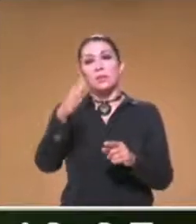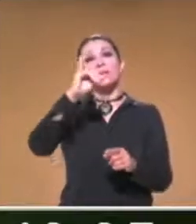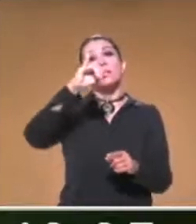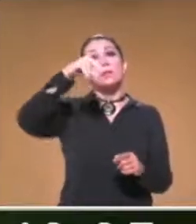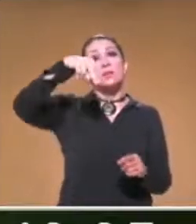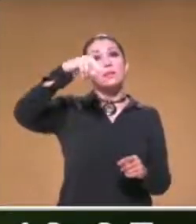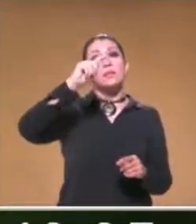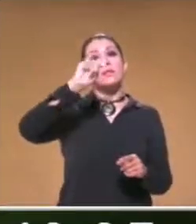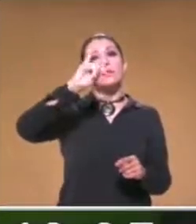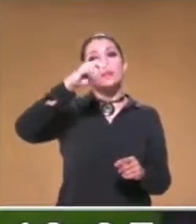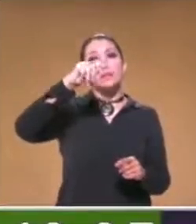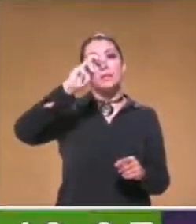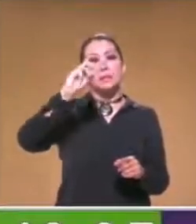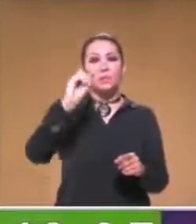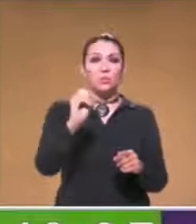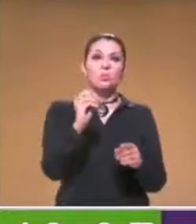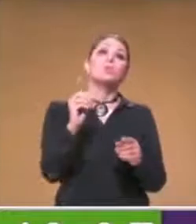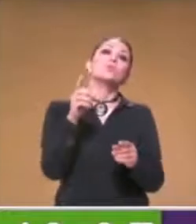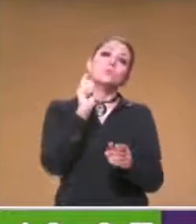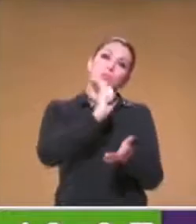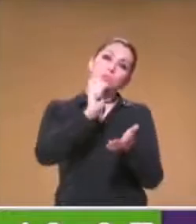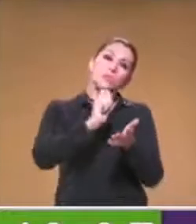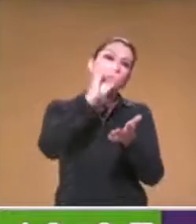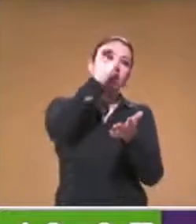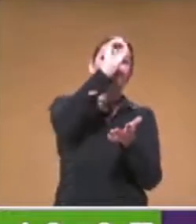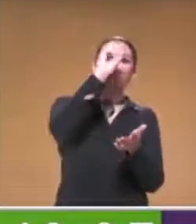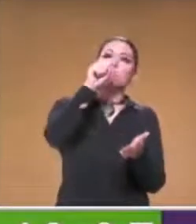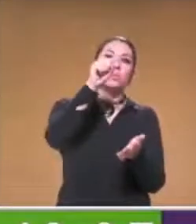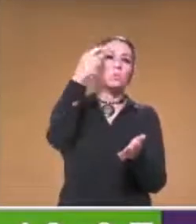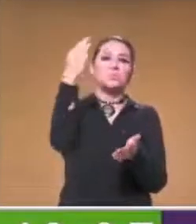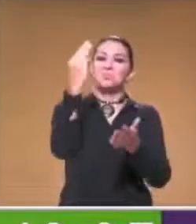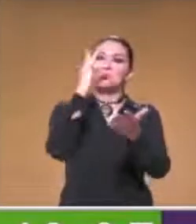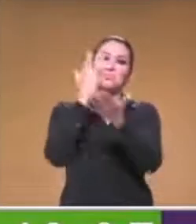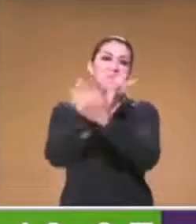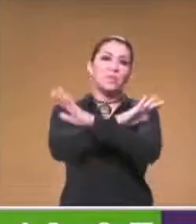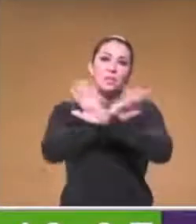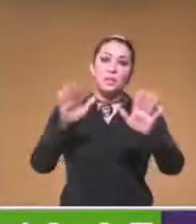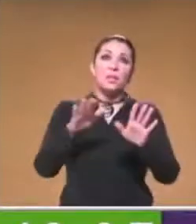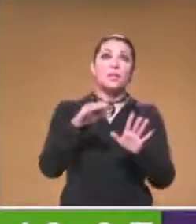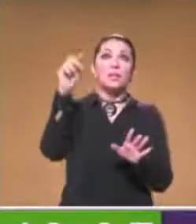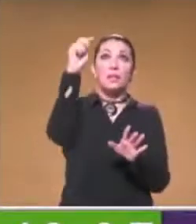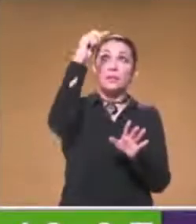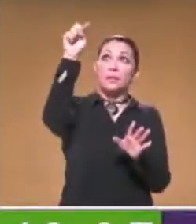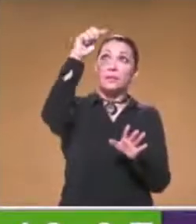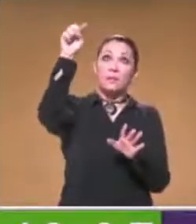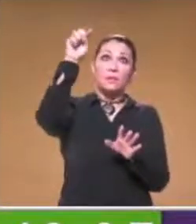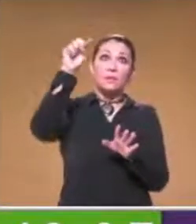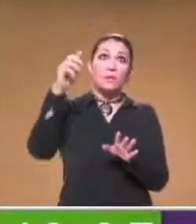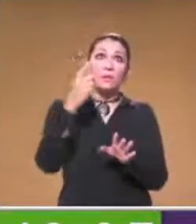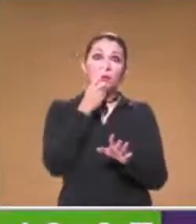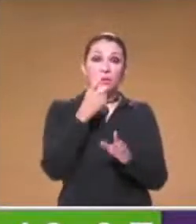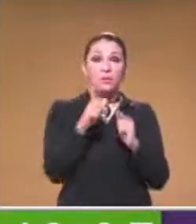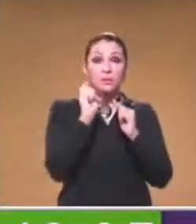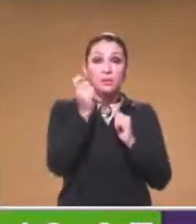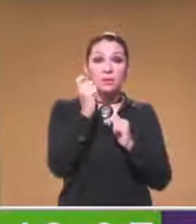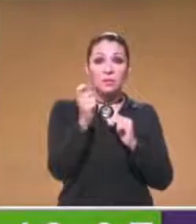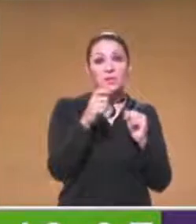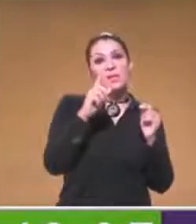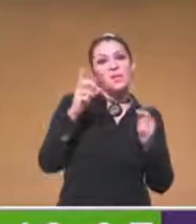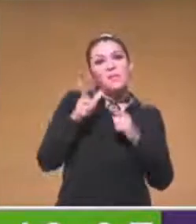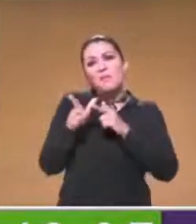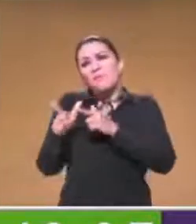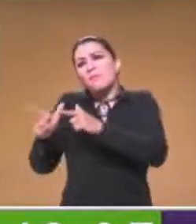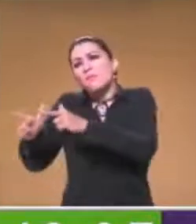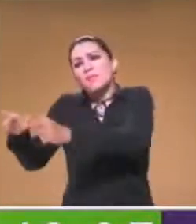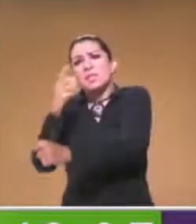escribo como 0.3 con una rayita arriba. La rayita arriba me implica que es decimal periódico, es decir, que se va a repetir